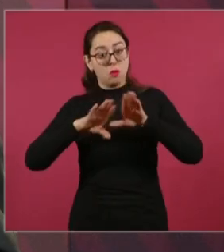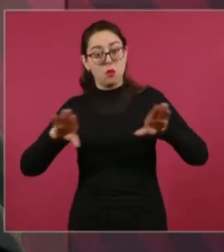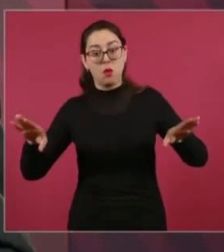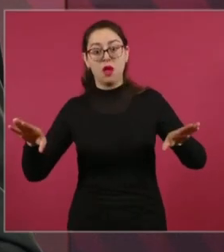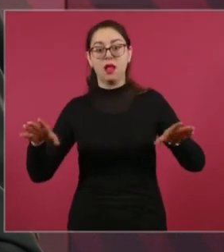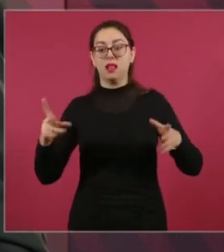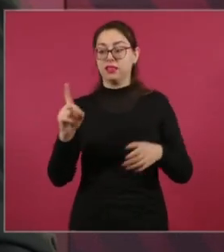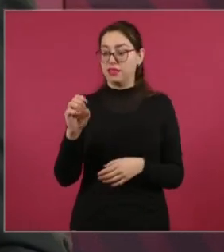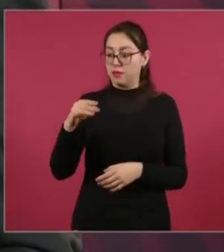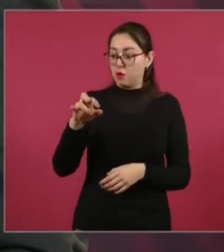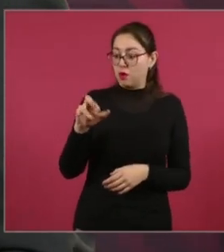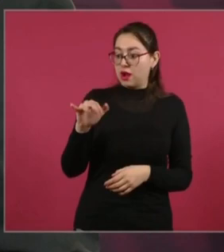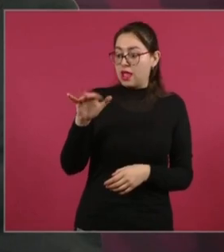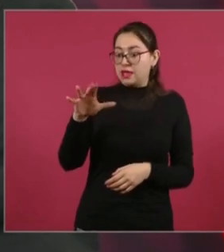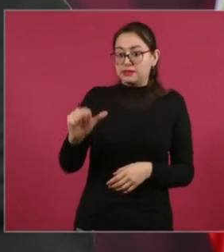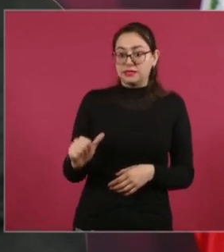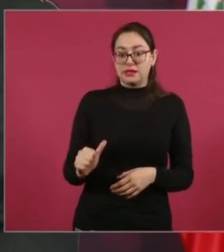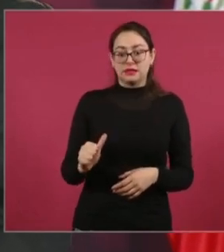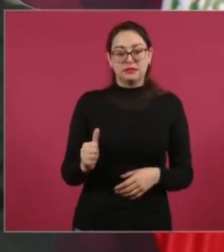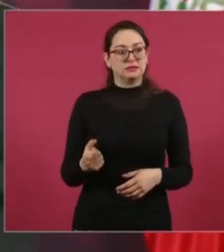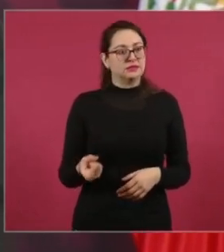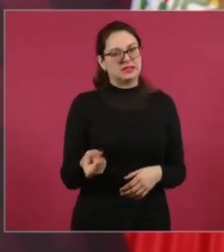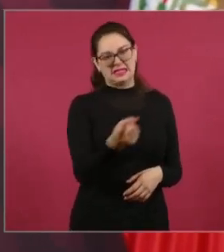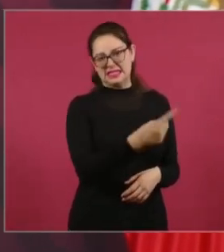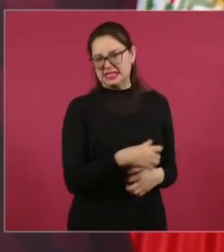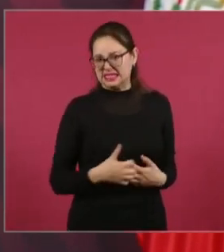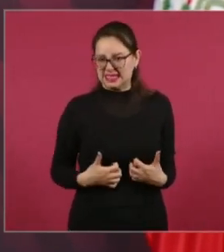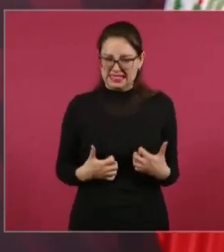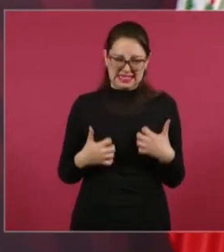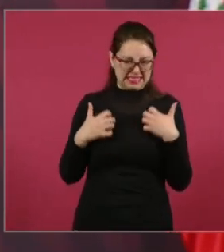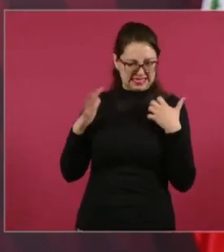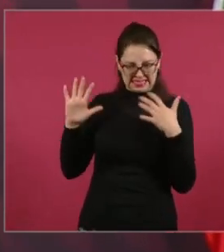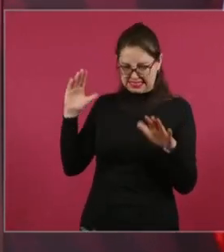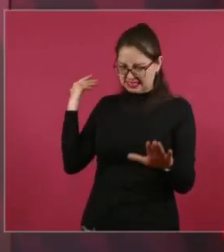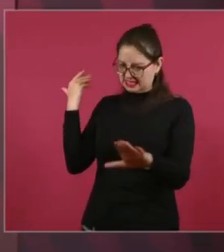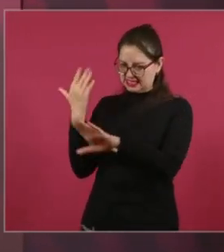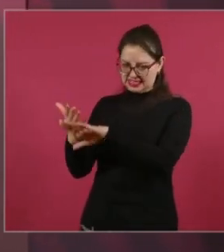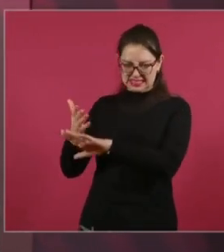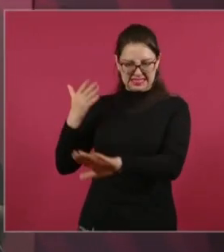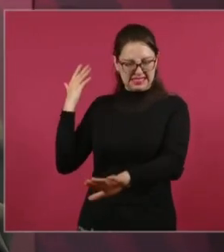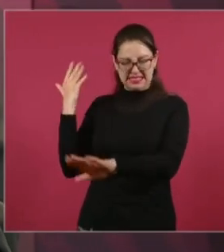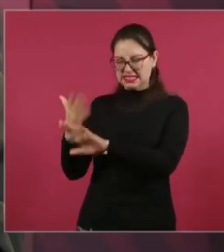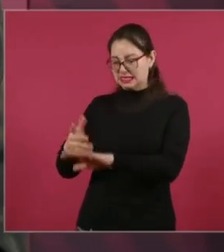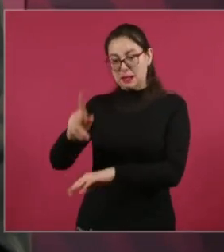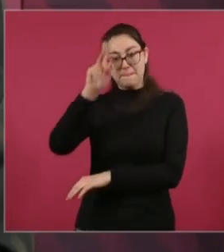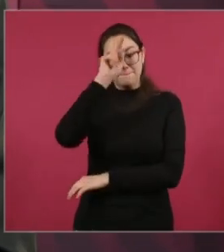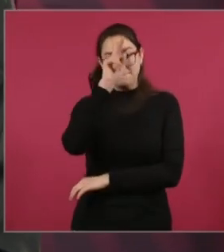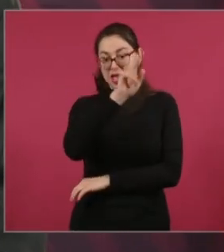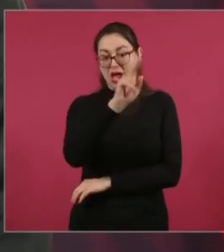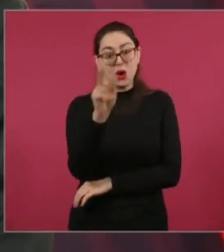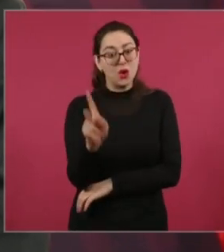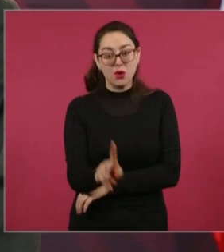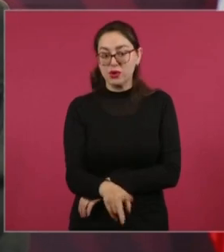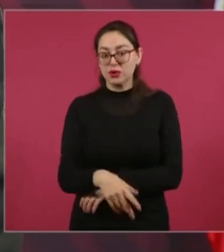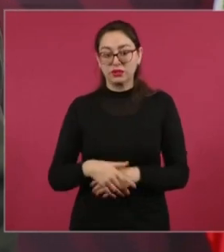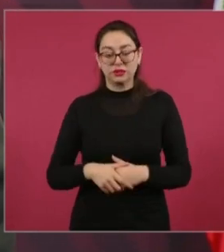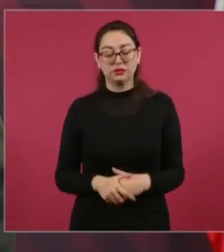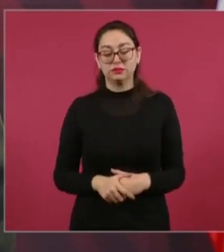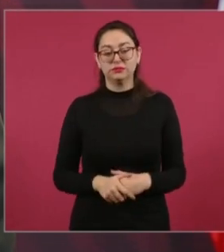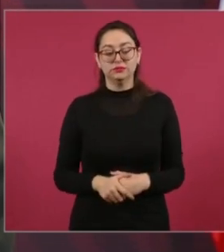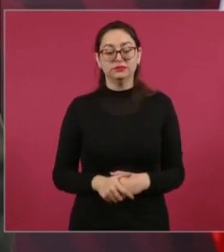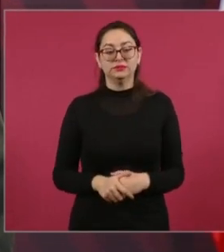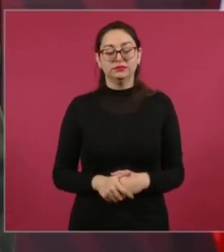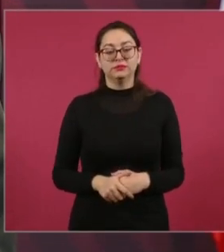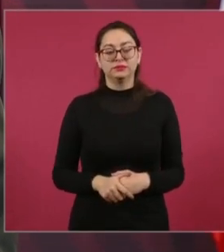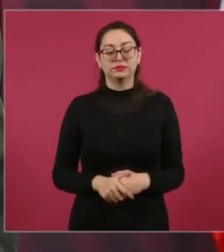Desde entonces no se había visto, claro, aquello fue una